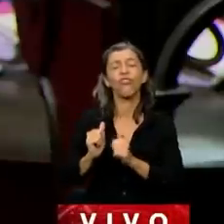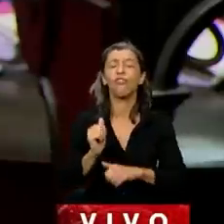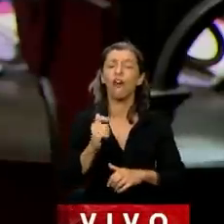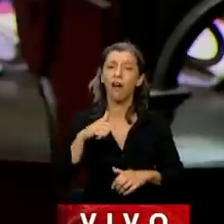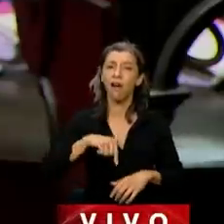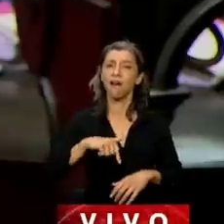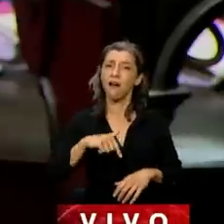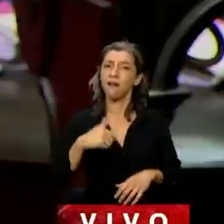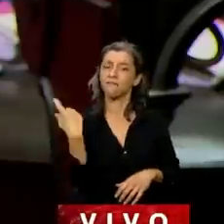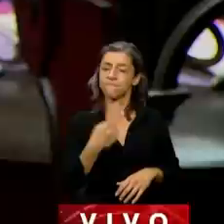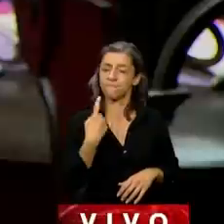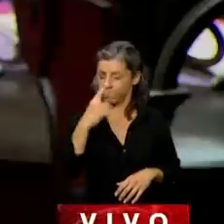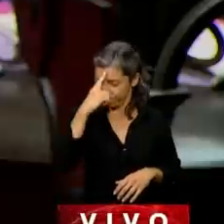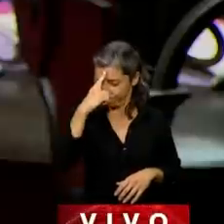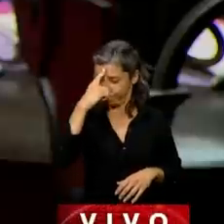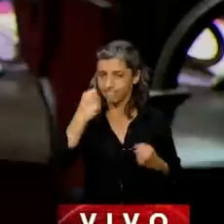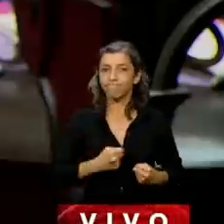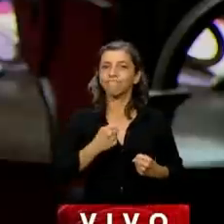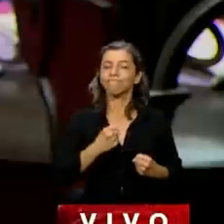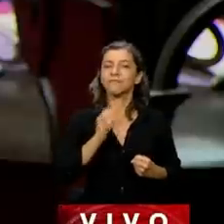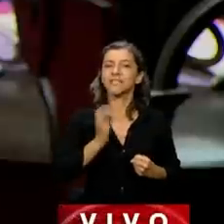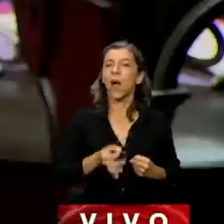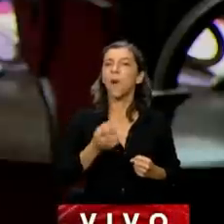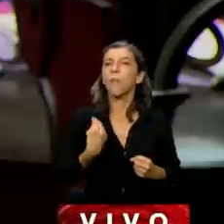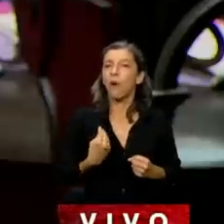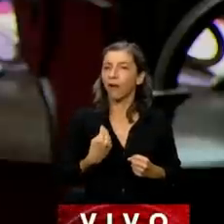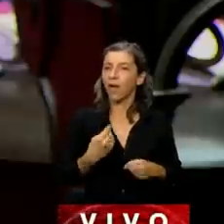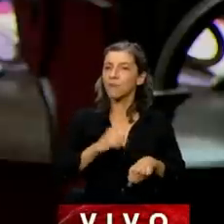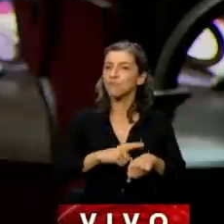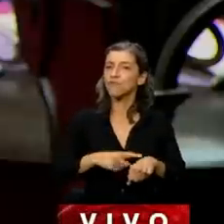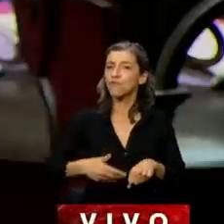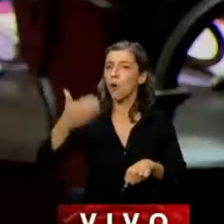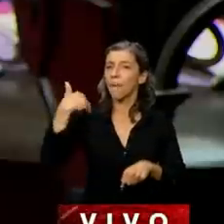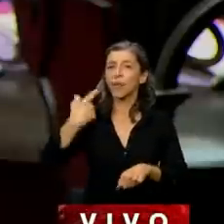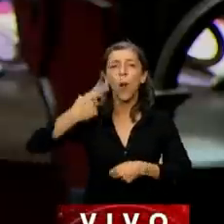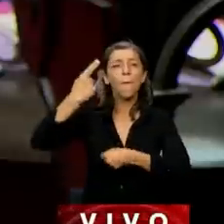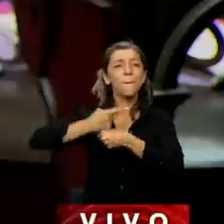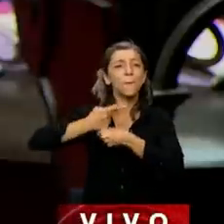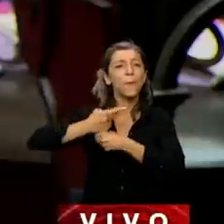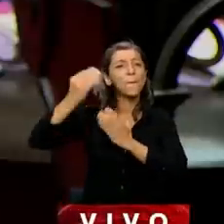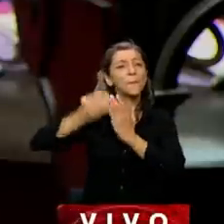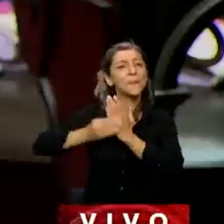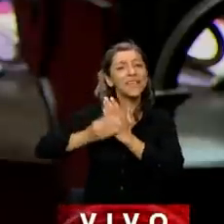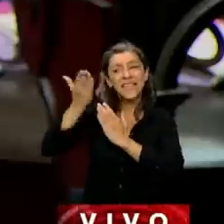decisión que quien fue el primer ministro de Salud de la Argentina,